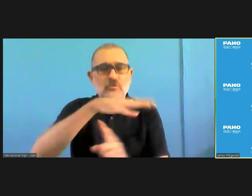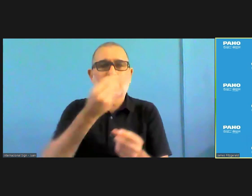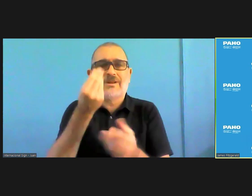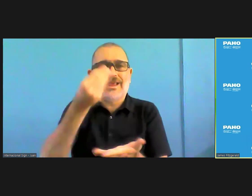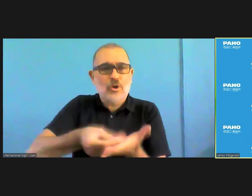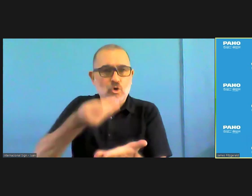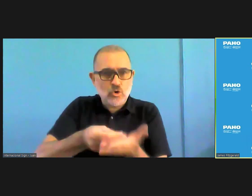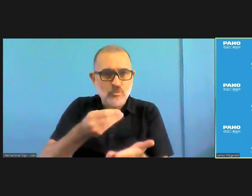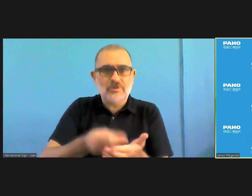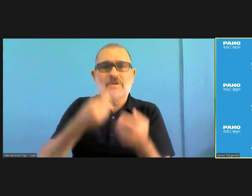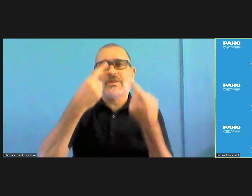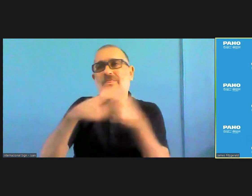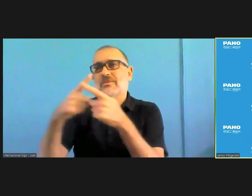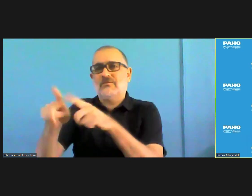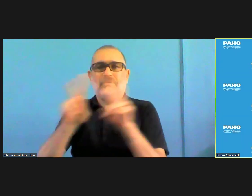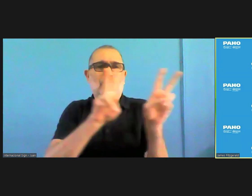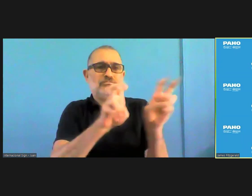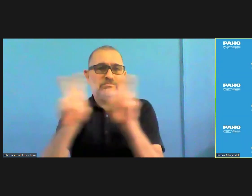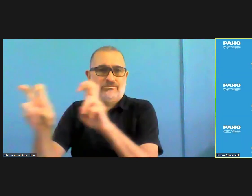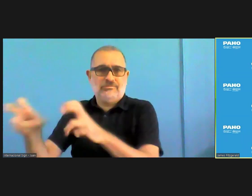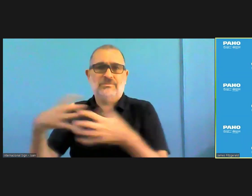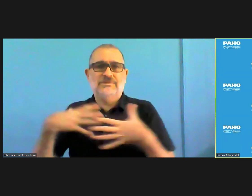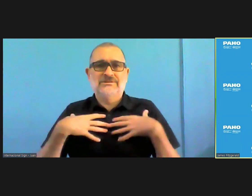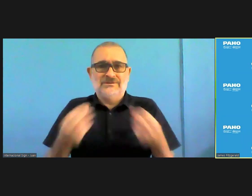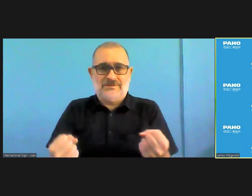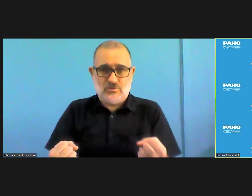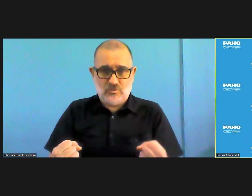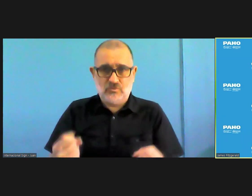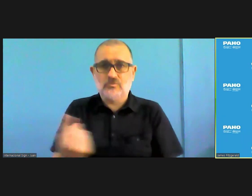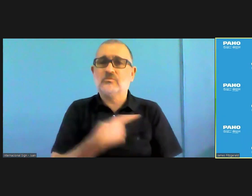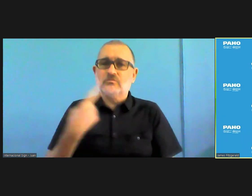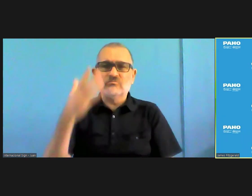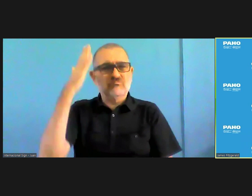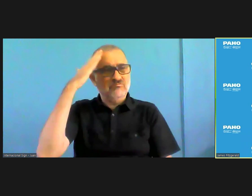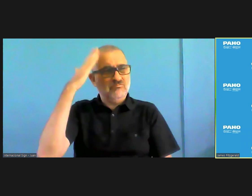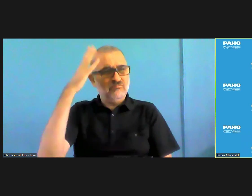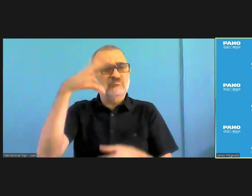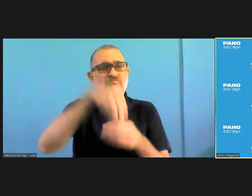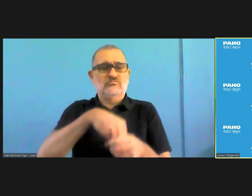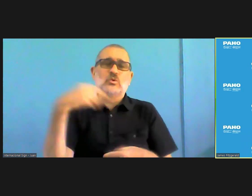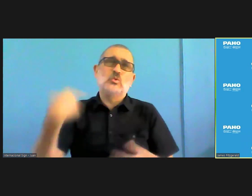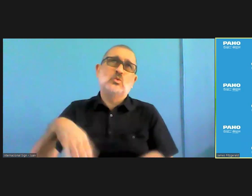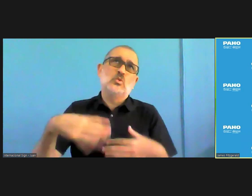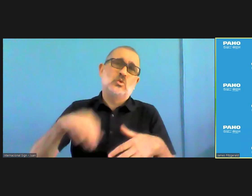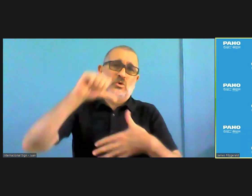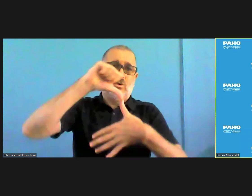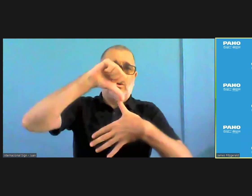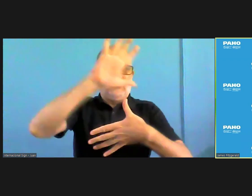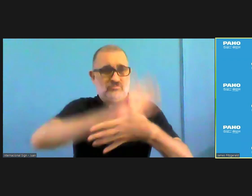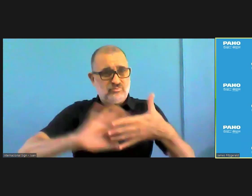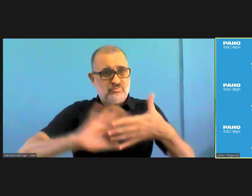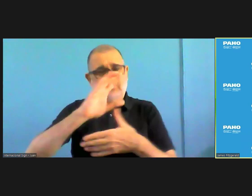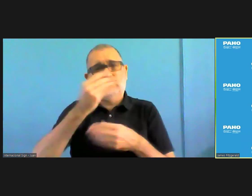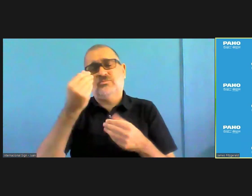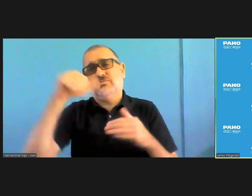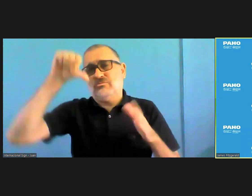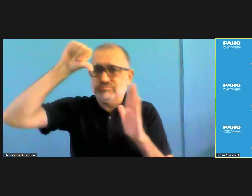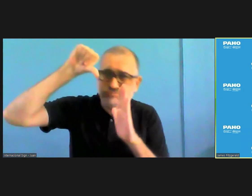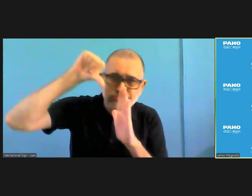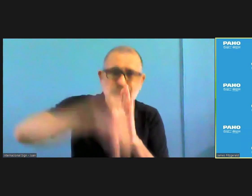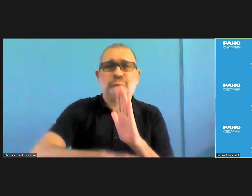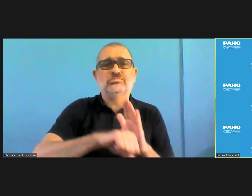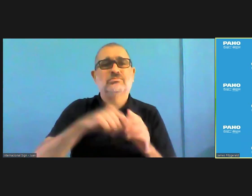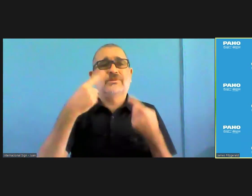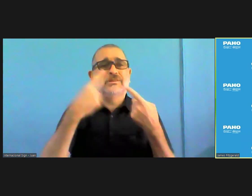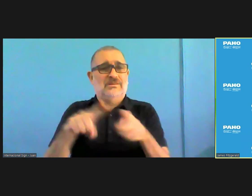reacción en la región de las Américas, y dentro de este contexto habrá un desafío para los países el sostener y aumentar el financiamiento